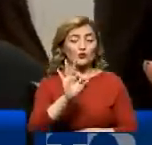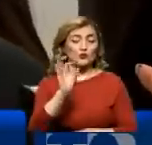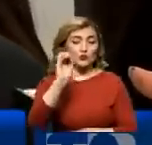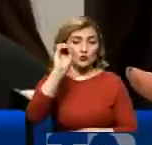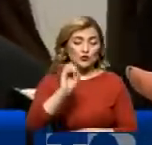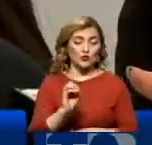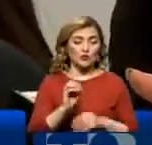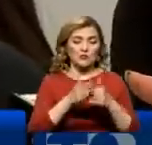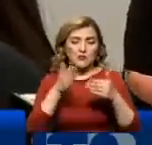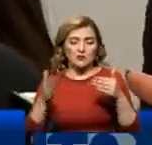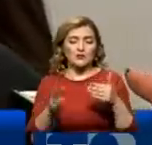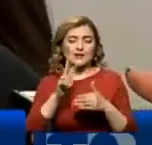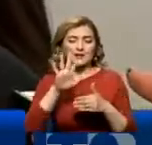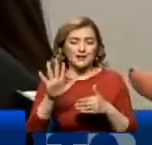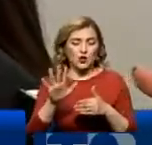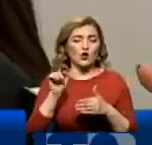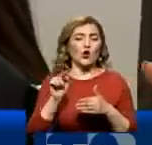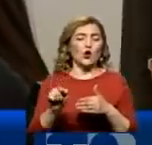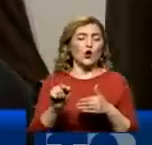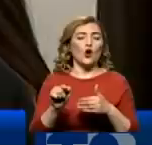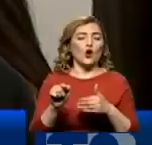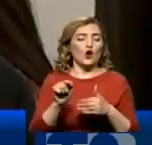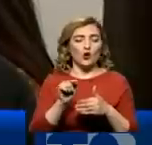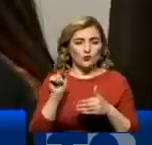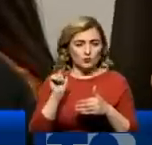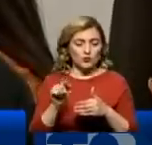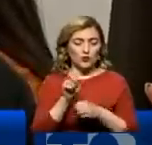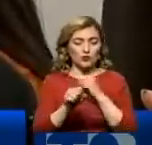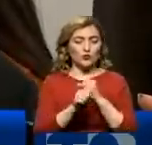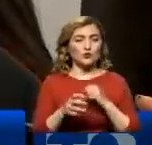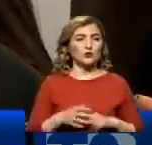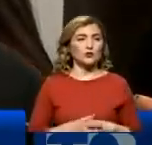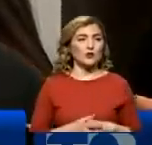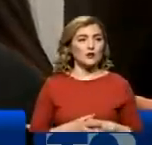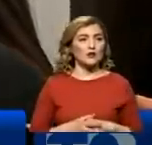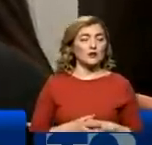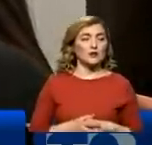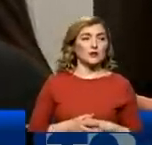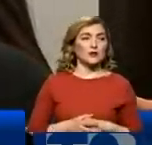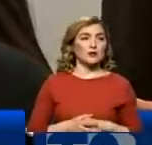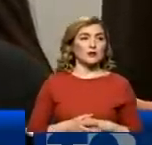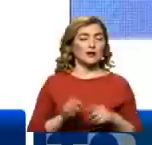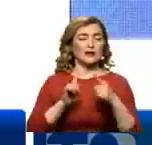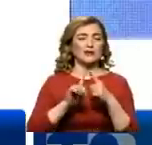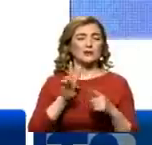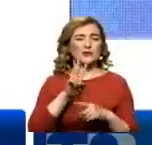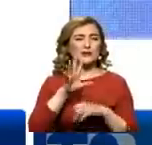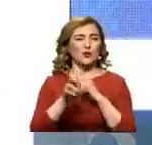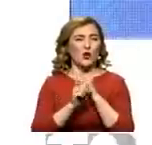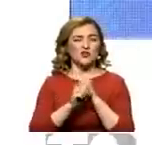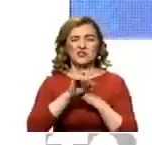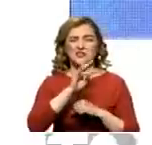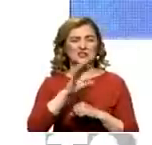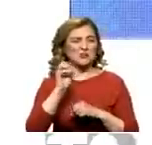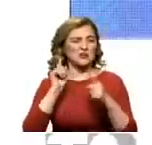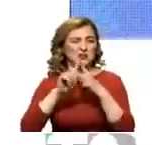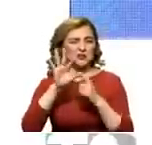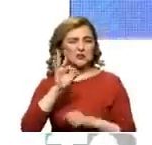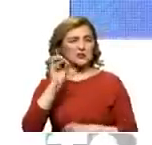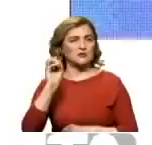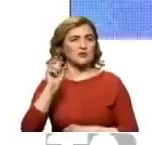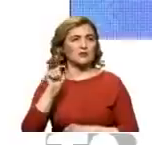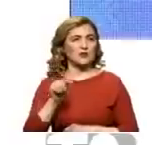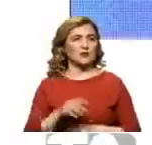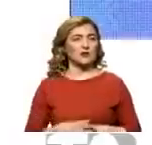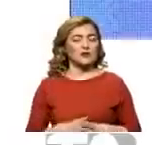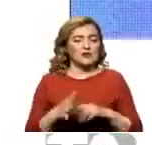desde $90,000 hasta $130,000, un punto más, 6,99% también hasta 25 años. Pero esto no solamente se podía quedar